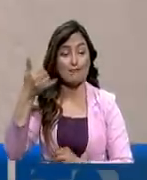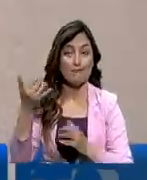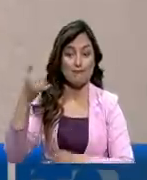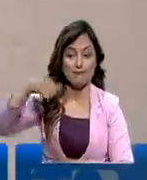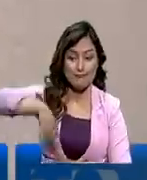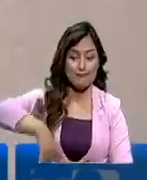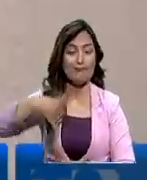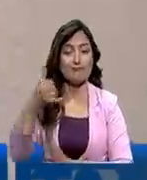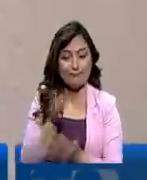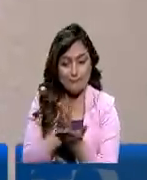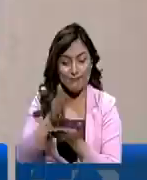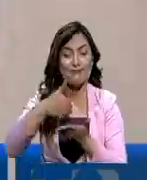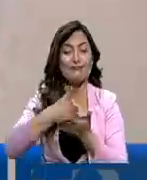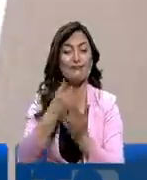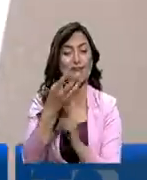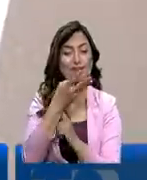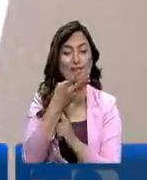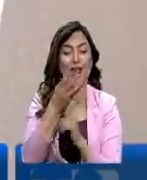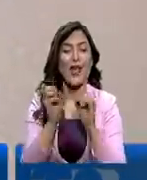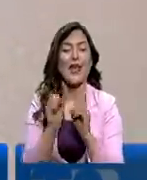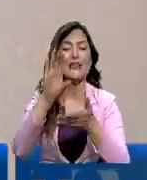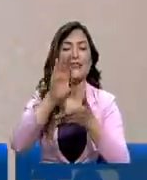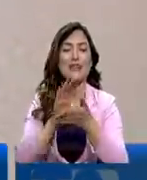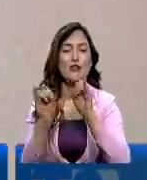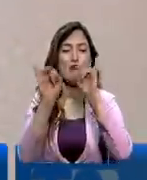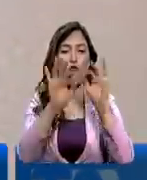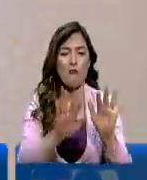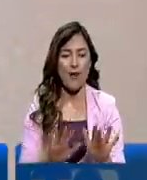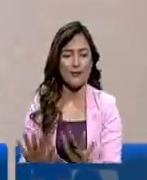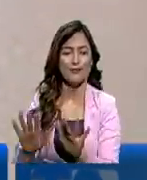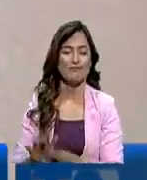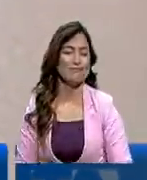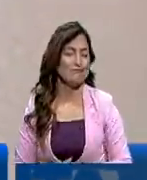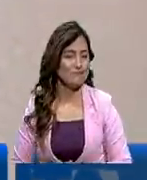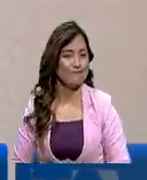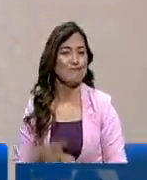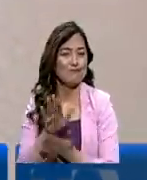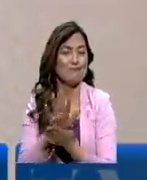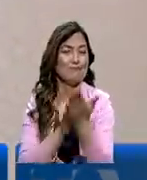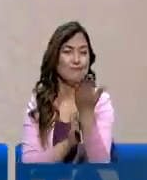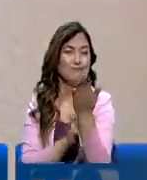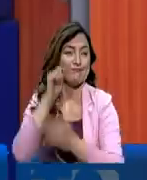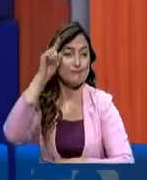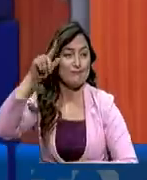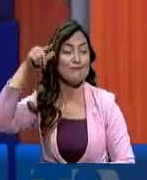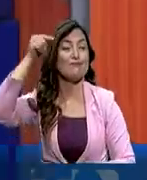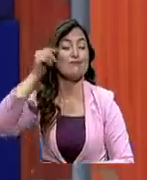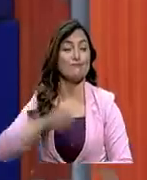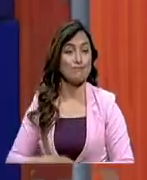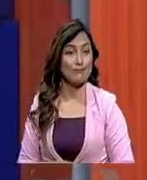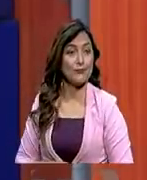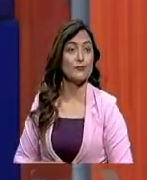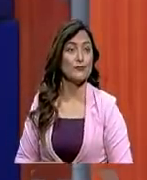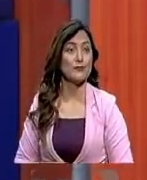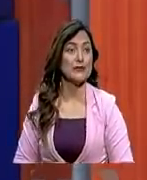poder dar acceso a Internet a los denominados infocentros, que es uno de los proyectos que tiene el gobierno. Sin duda los